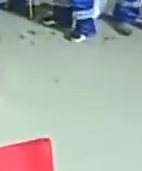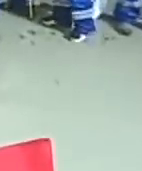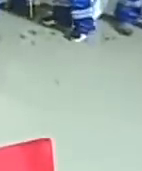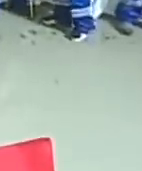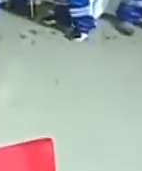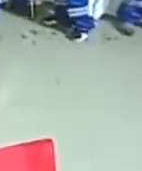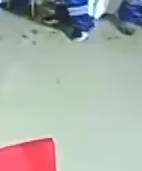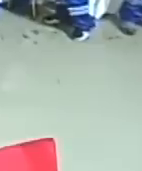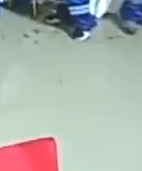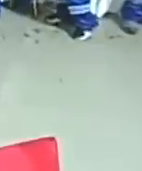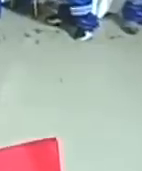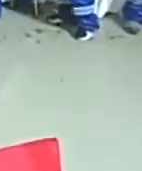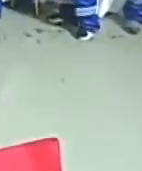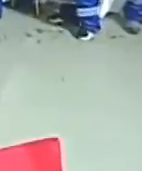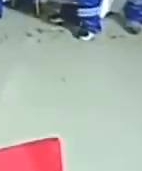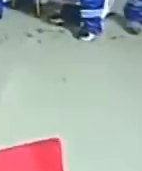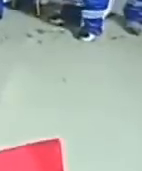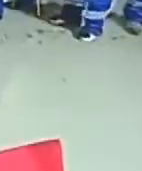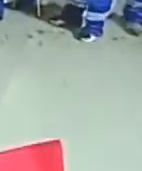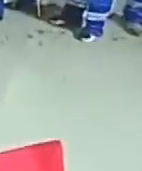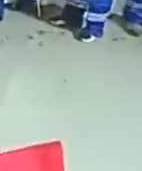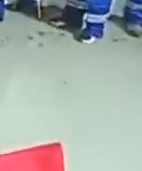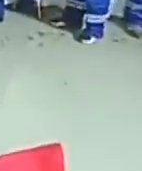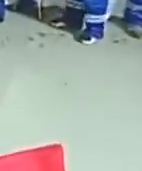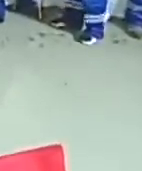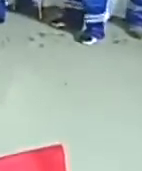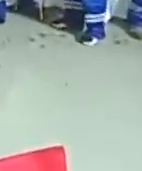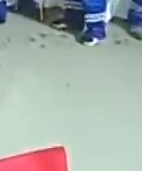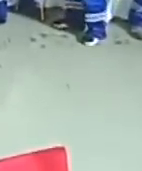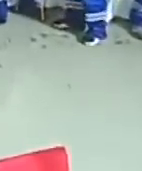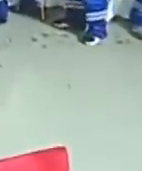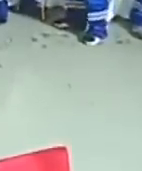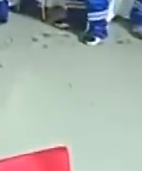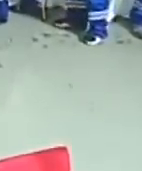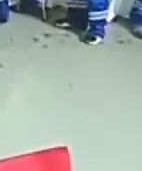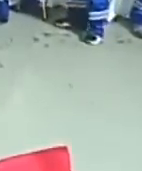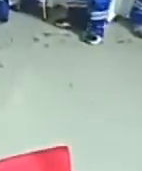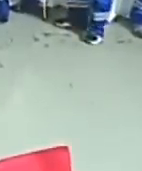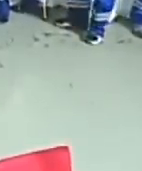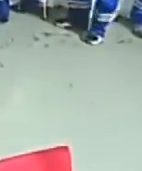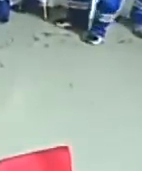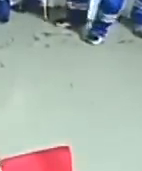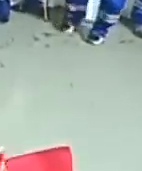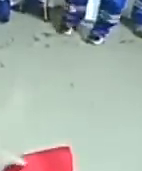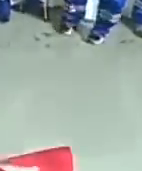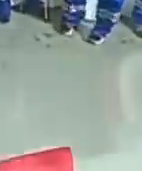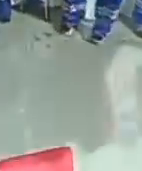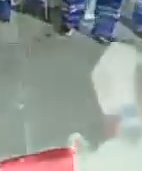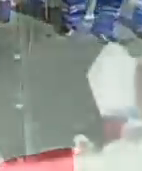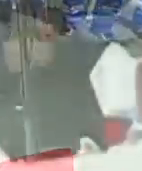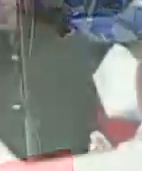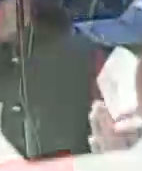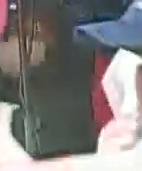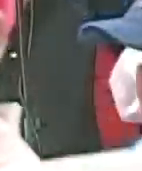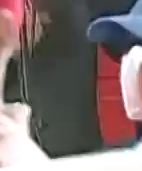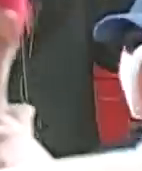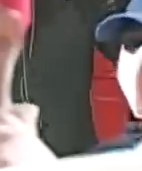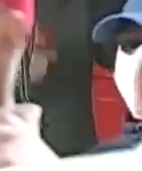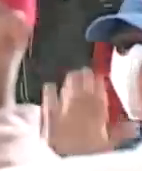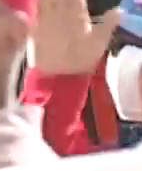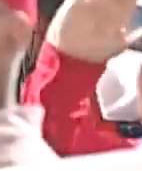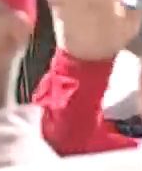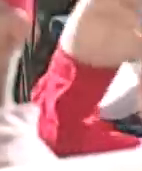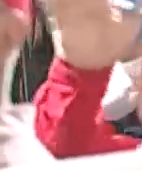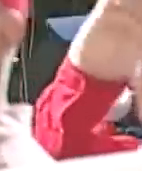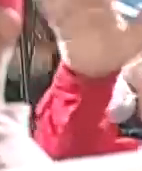zorros y camaleones. Presidente de la República Bolivariana de Venezuela, Nicolás Maduro Moroso, durante la clausura del cuarto congreso de los consejos